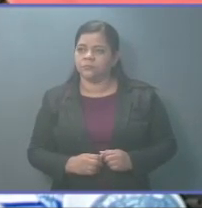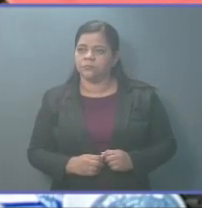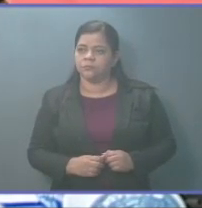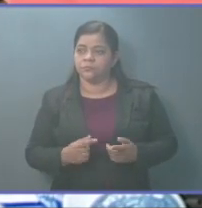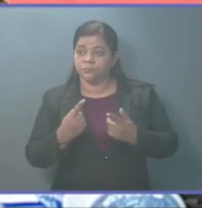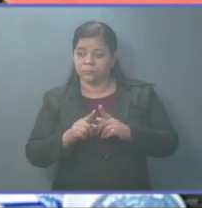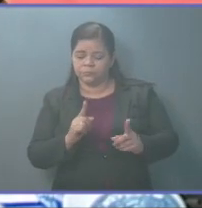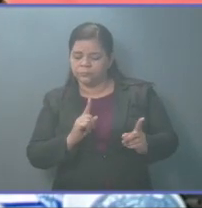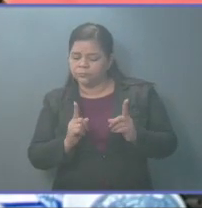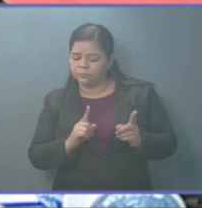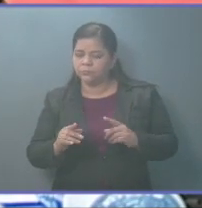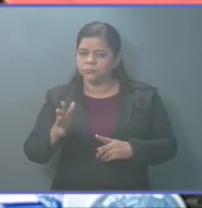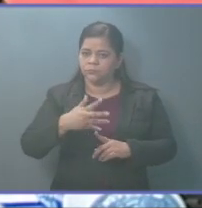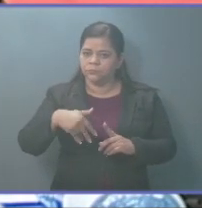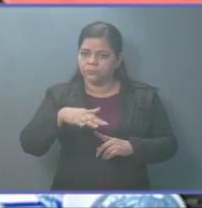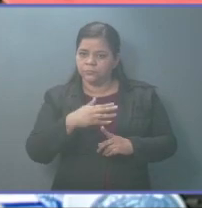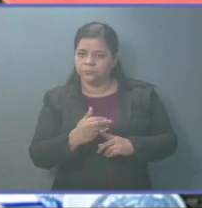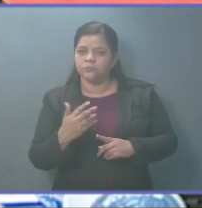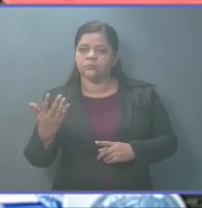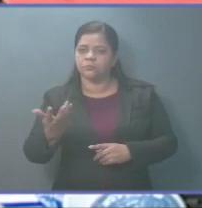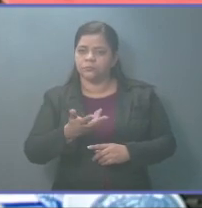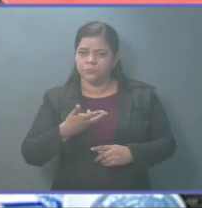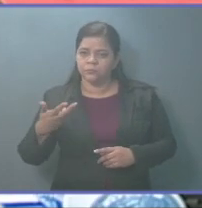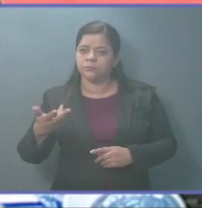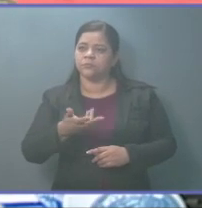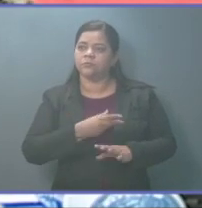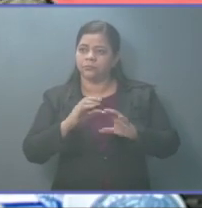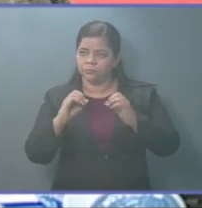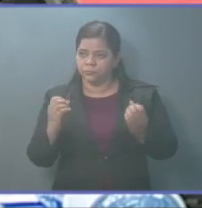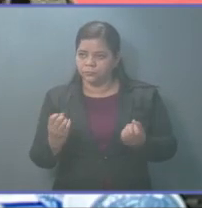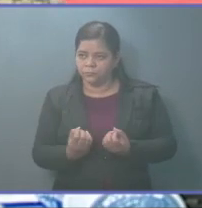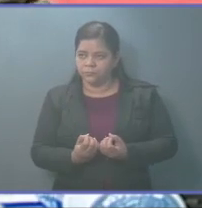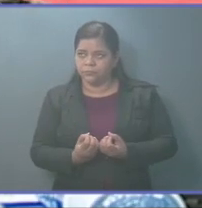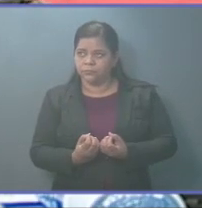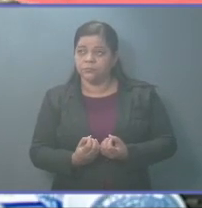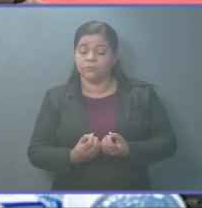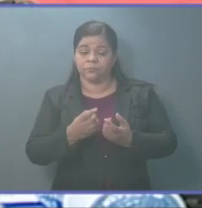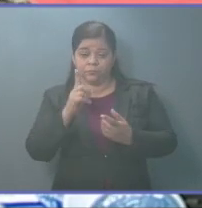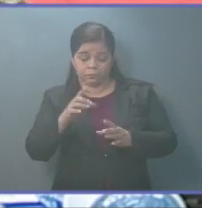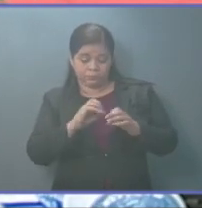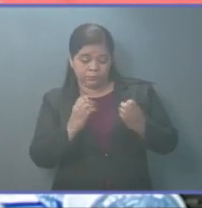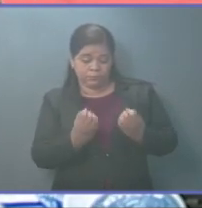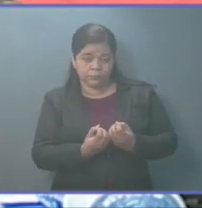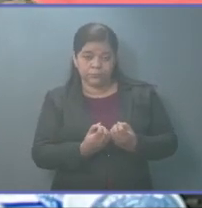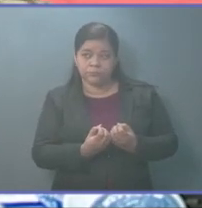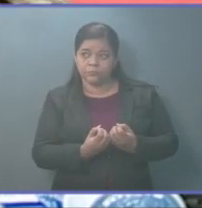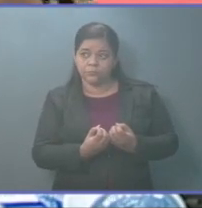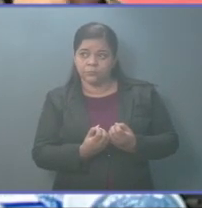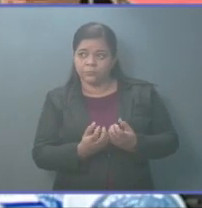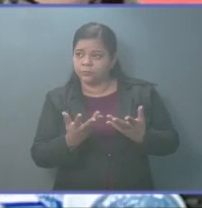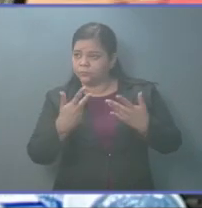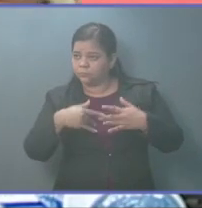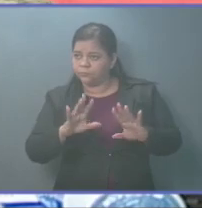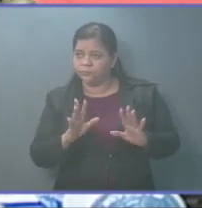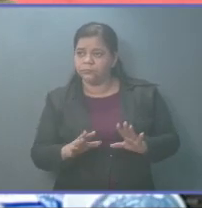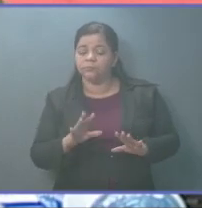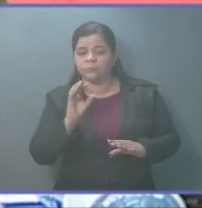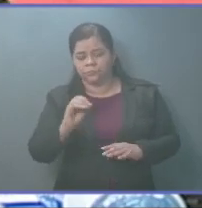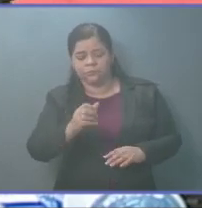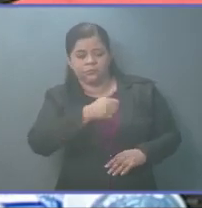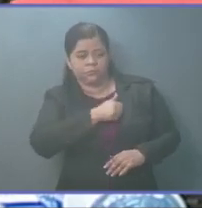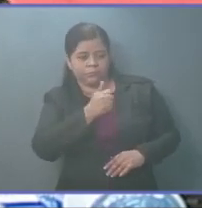Dependiendo de la situación, nosotros nos organizamos, ya sea por una organización tipo o por una organización de